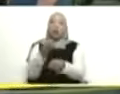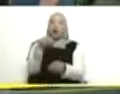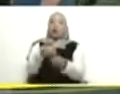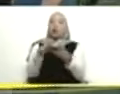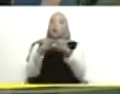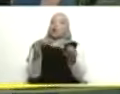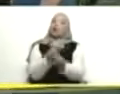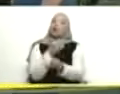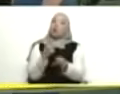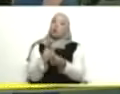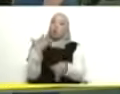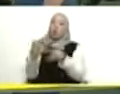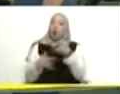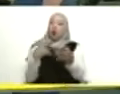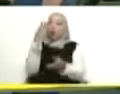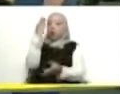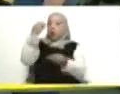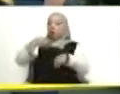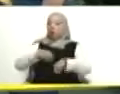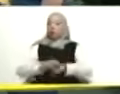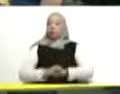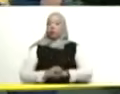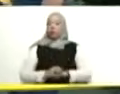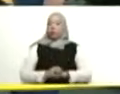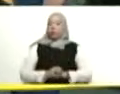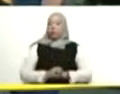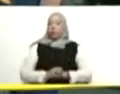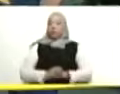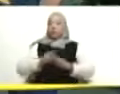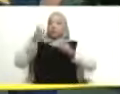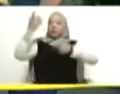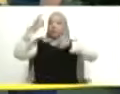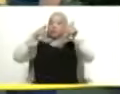no era bloqueo declarado. Y el comandante Hugo